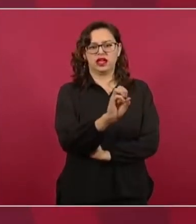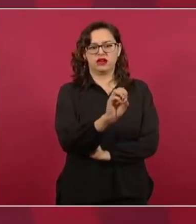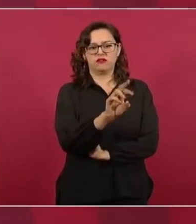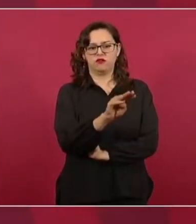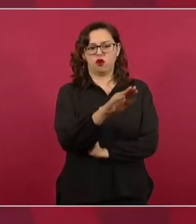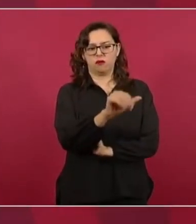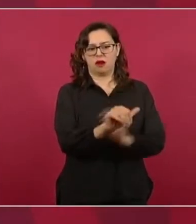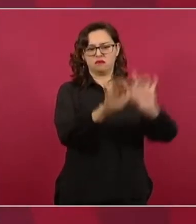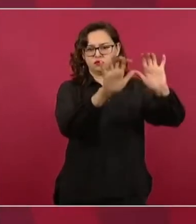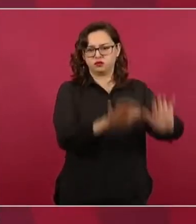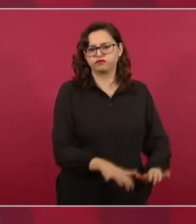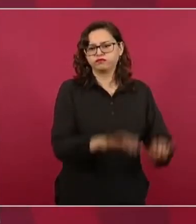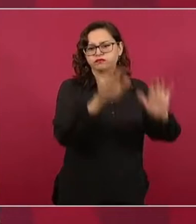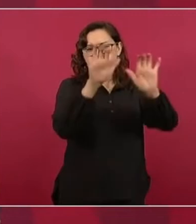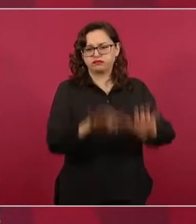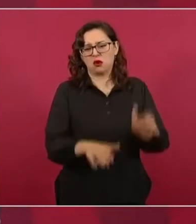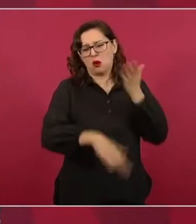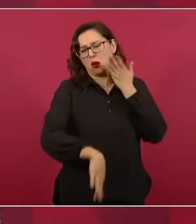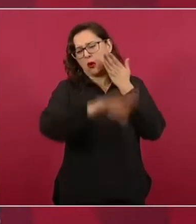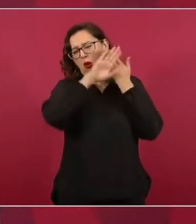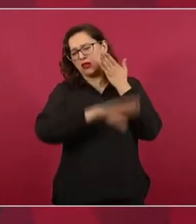No hay uno